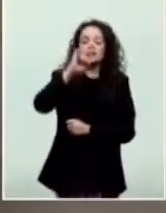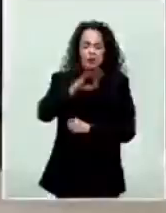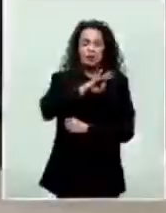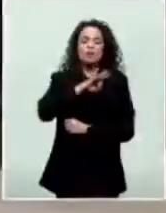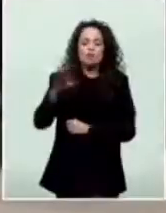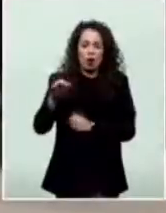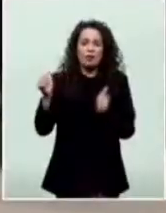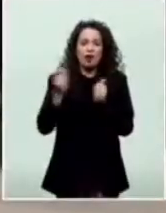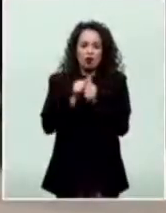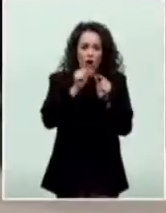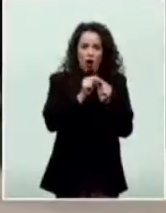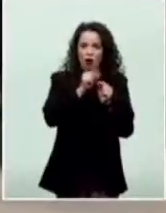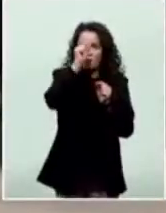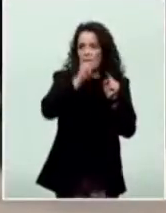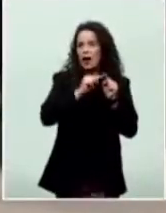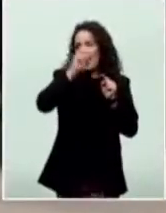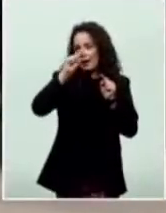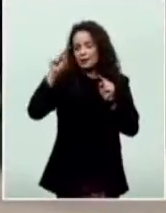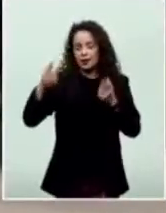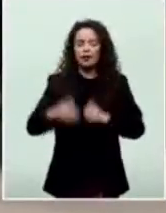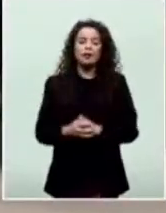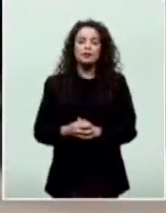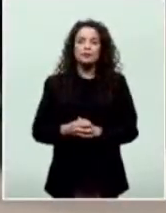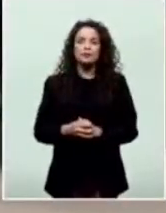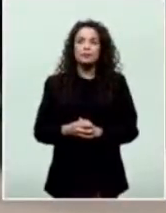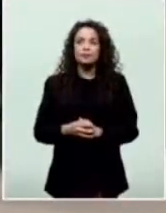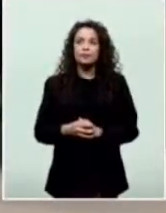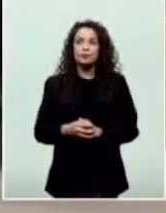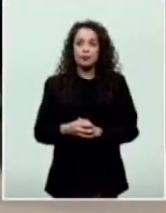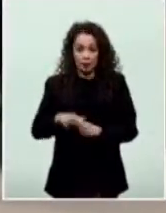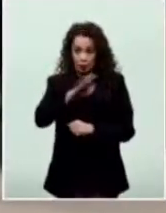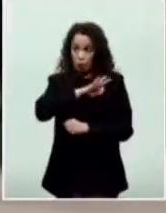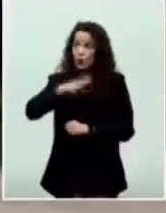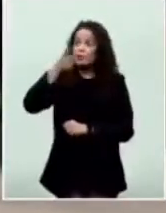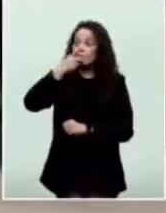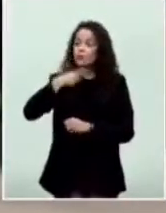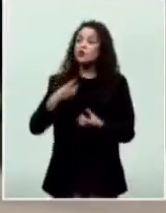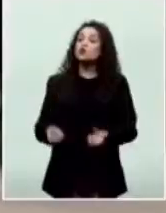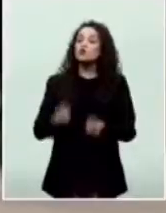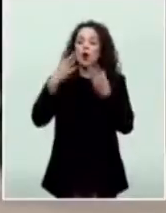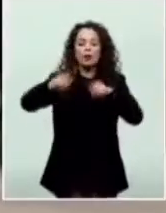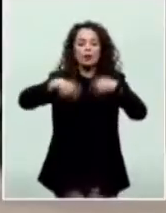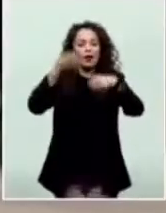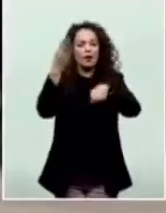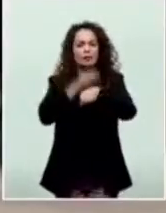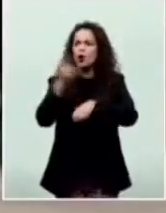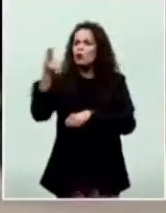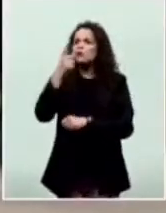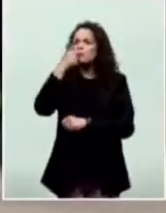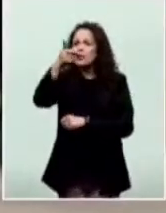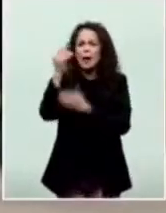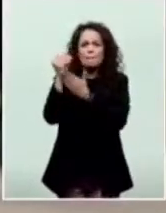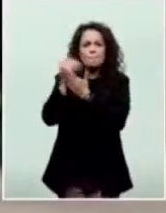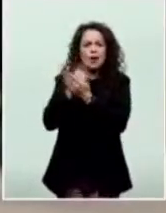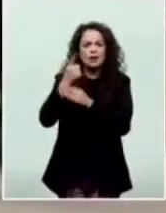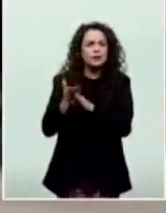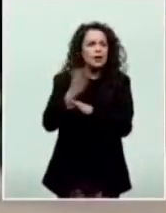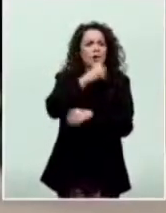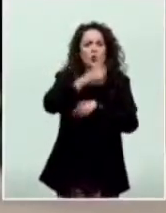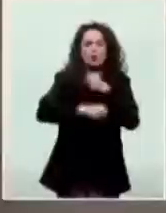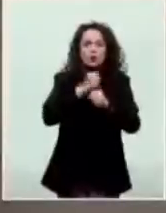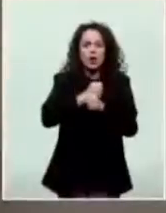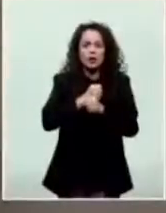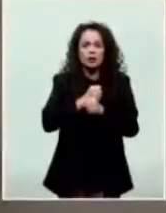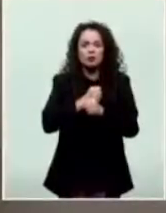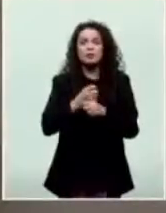¿Me podría decir entonces el número de sanciones? ¿Antes de qué, perdón? El número de sanciones, el que dice usted que es menor que el del año pasado. No tengo el